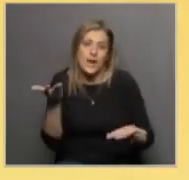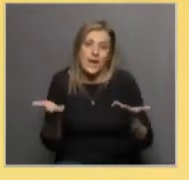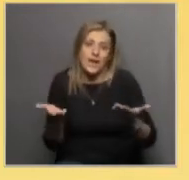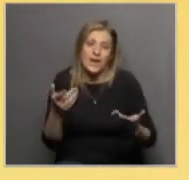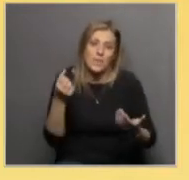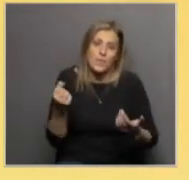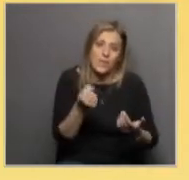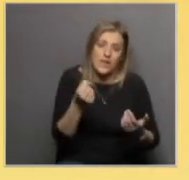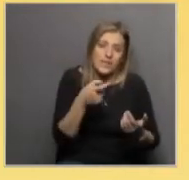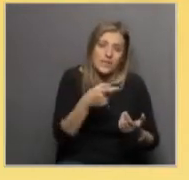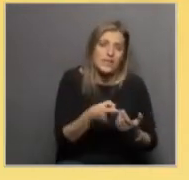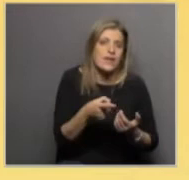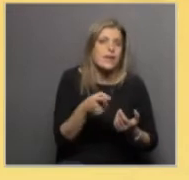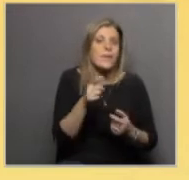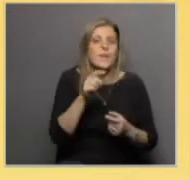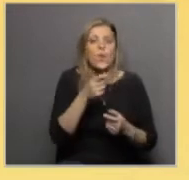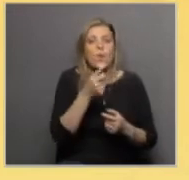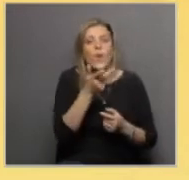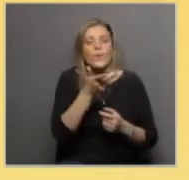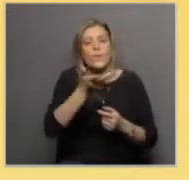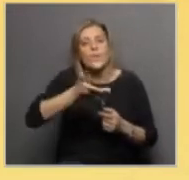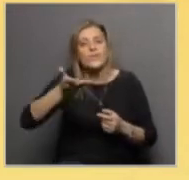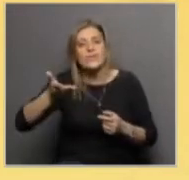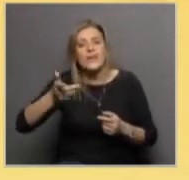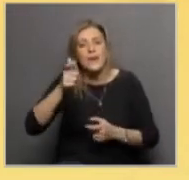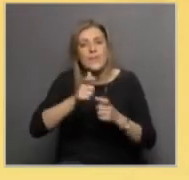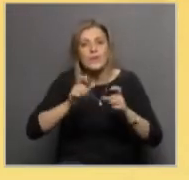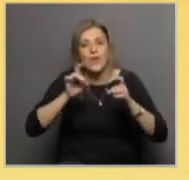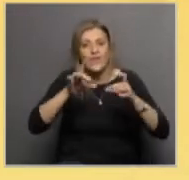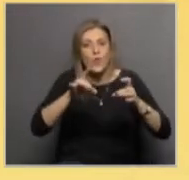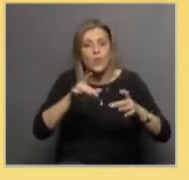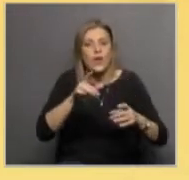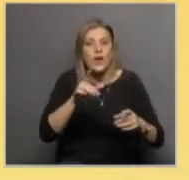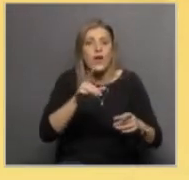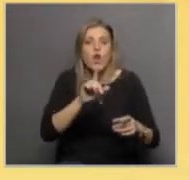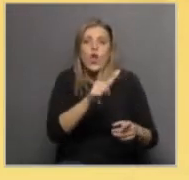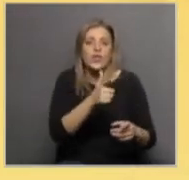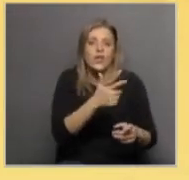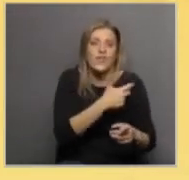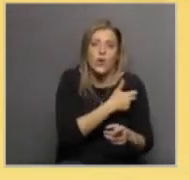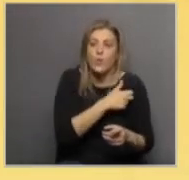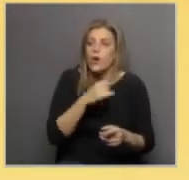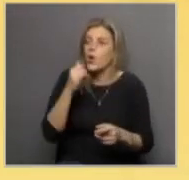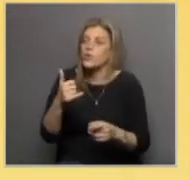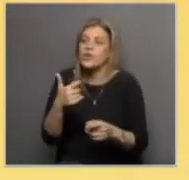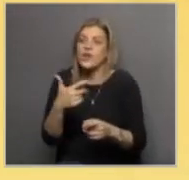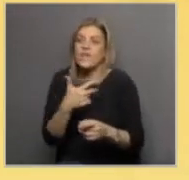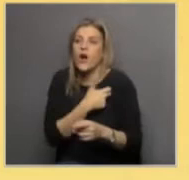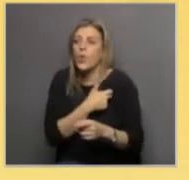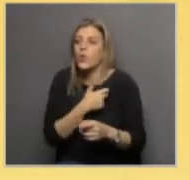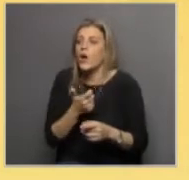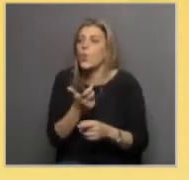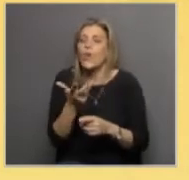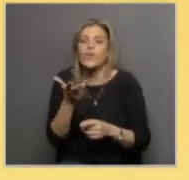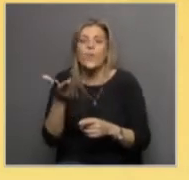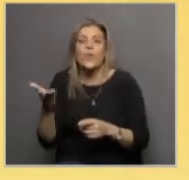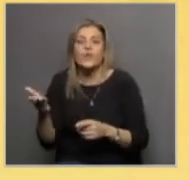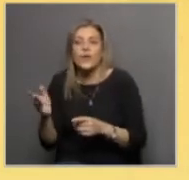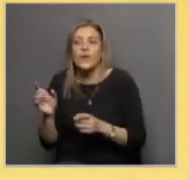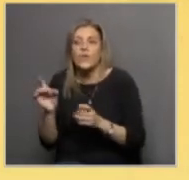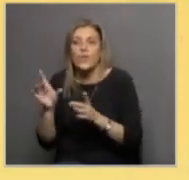es la proporción de infectados dentro de los no vacunados contra la proporción de infectados en los vacunados con un tipo de